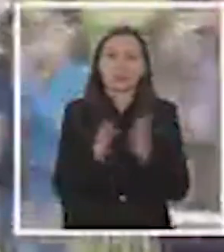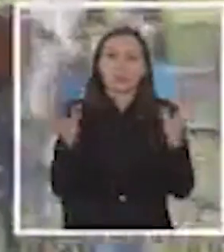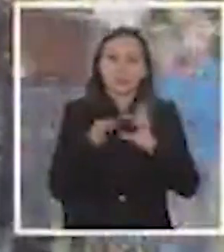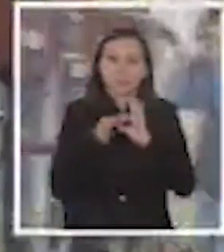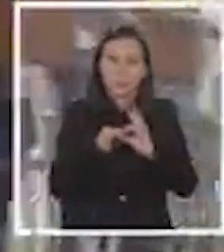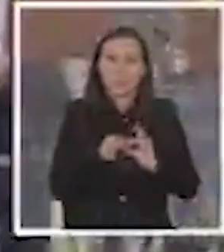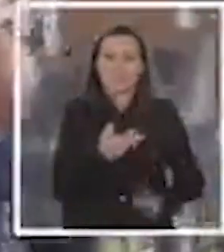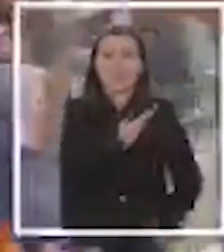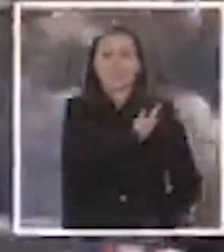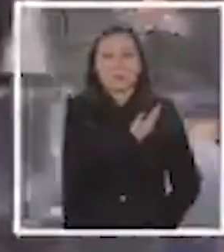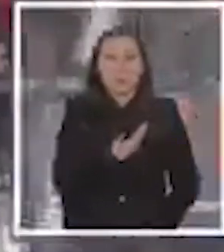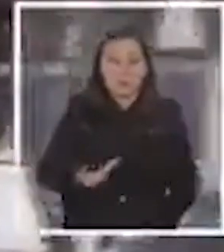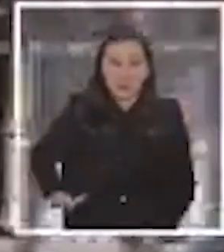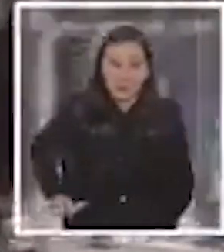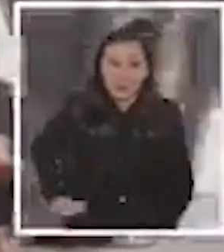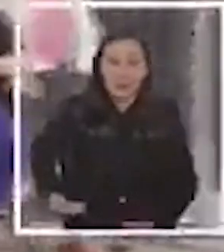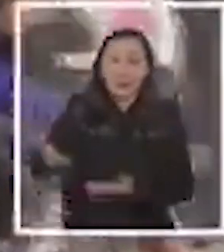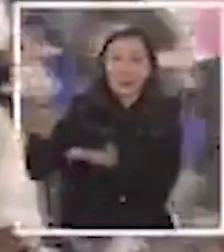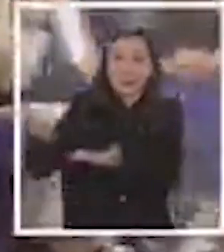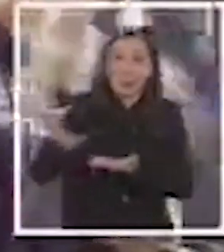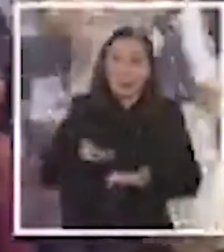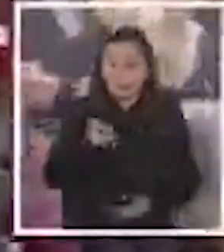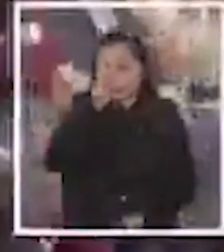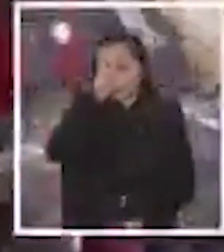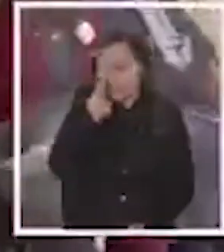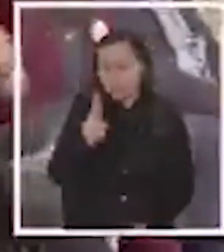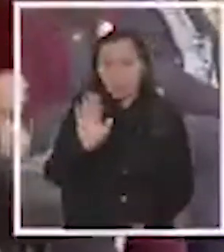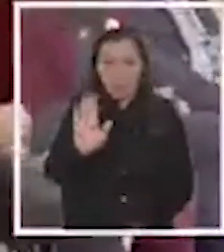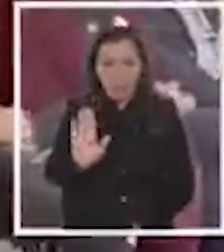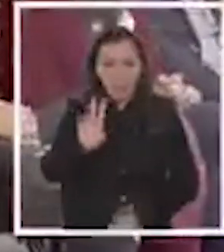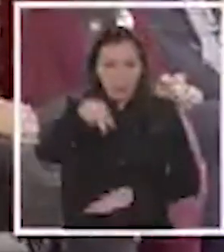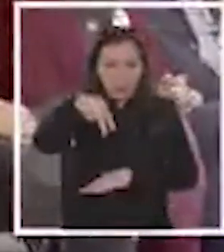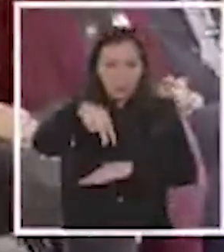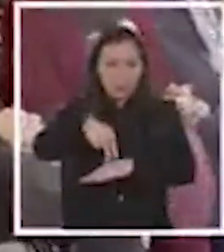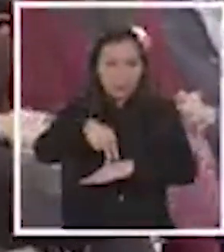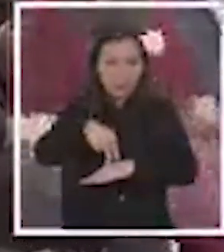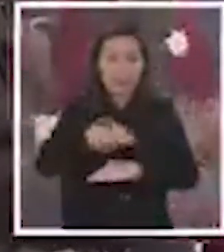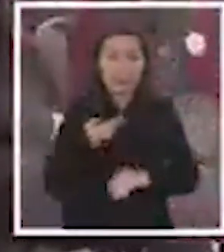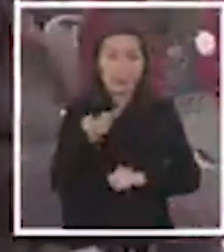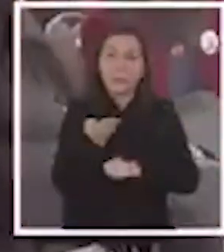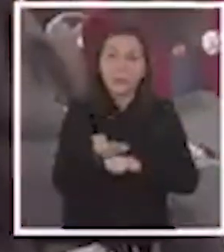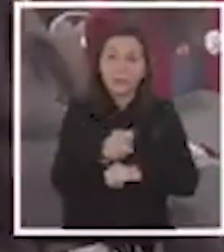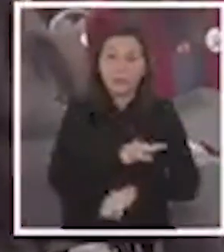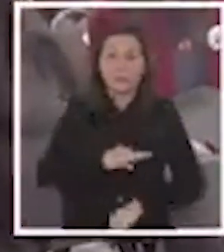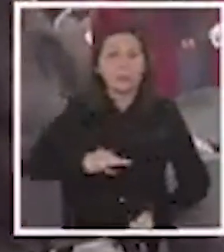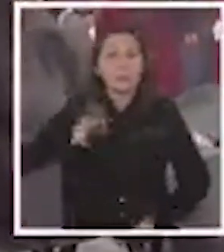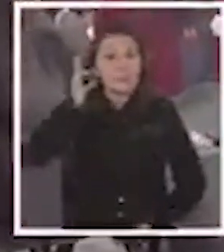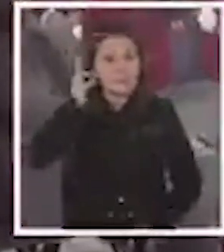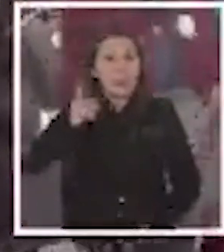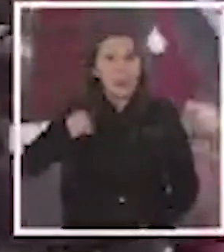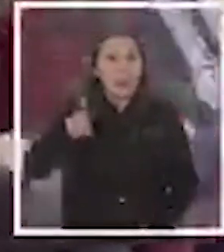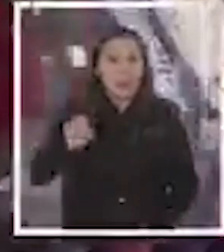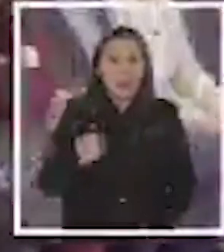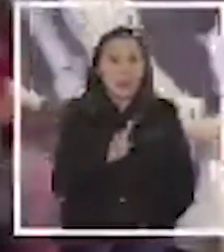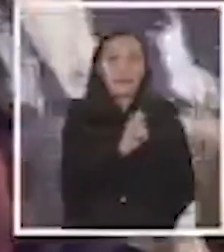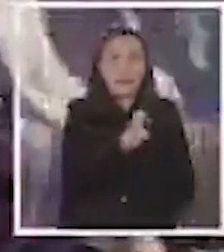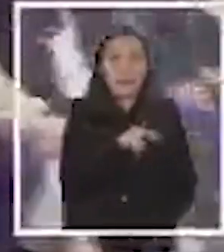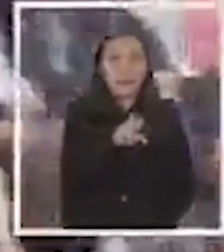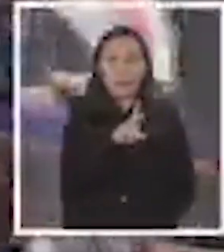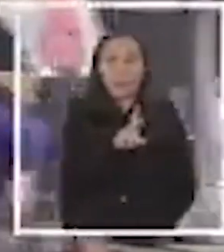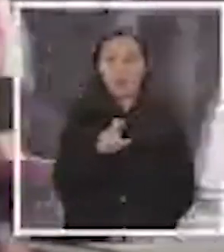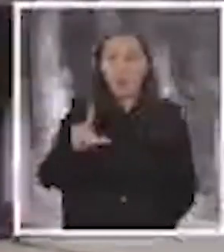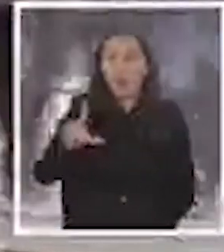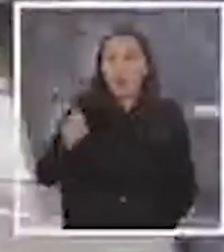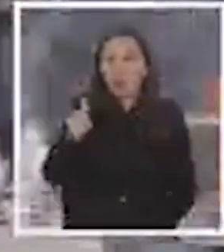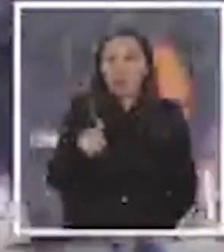Muchas gracias, presidente. Invitamos a su excelencia a permanecer arriba del escenario y le pedimos a las ministras Jara, Werner, Lobos